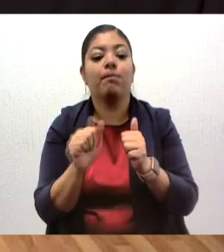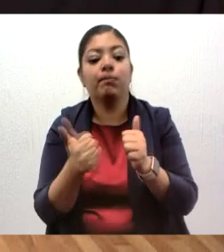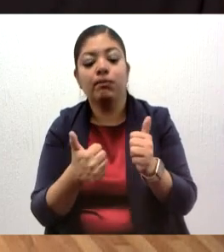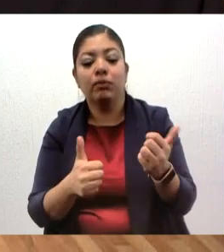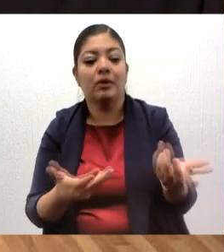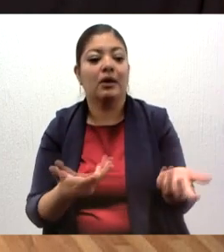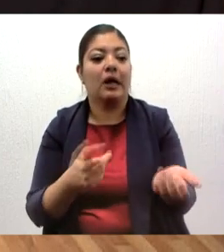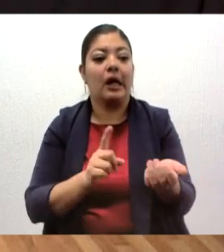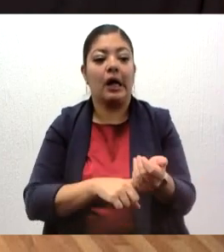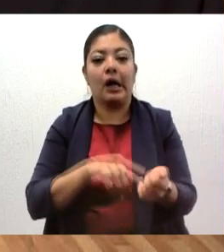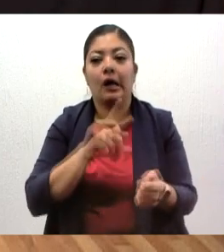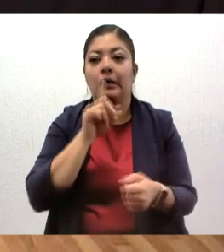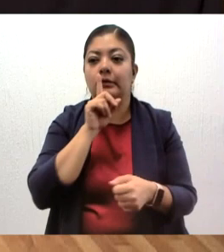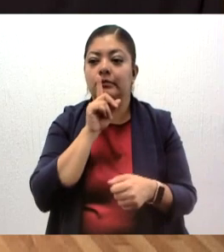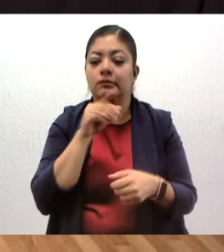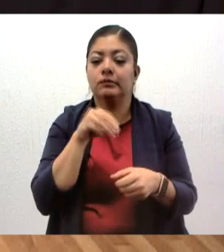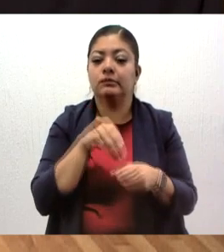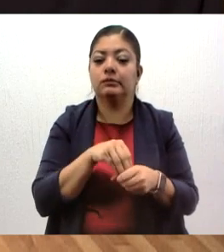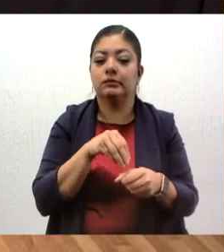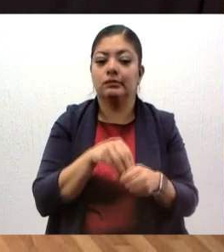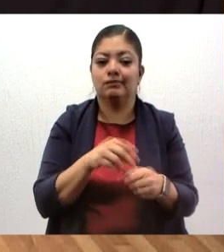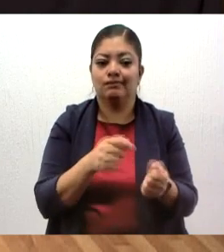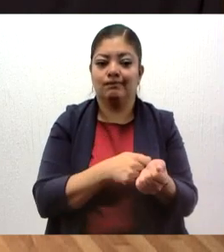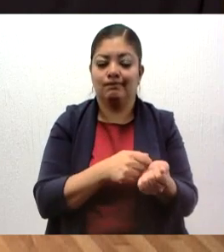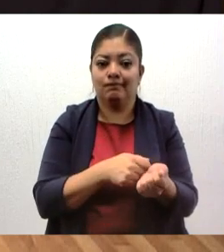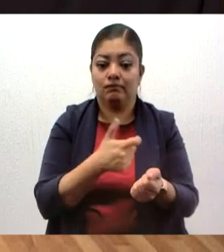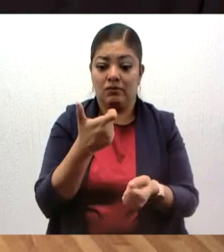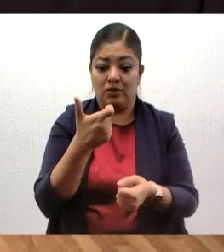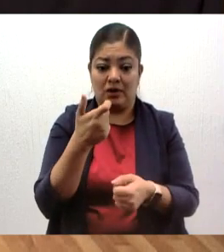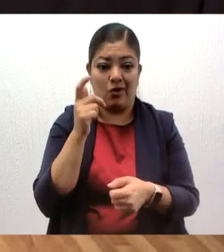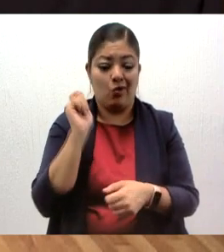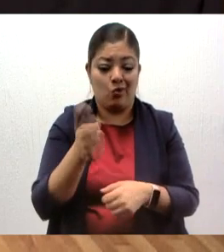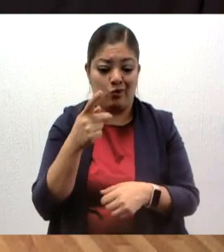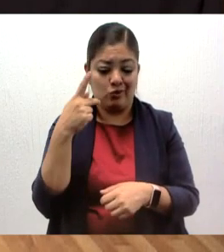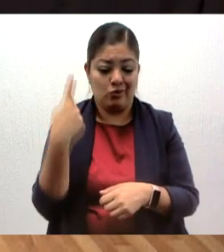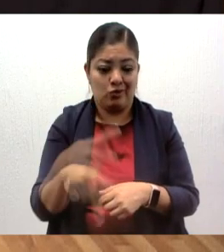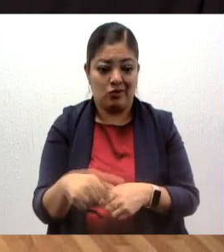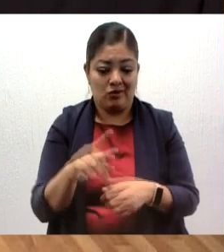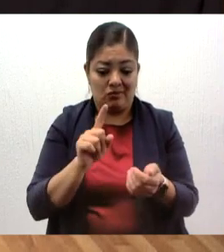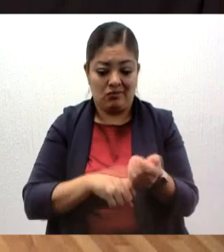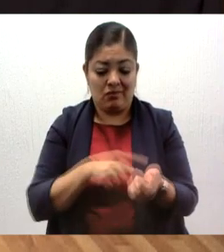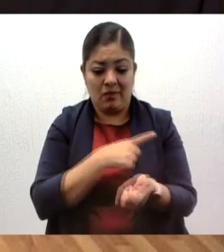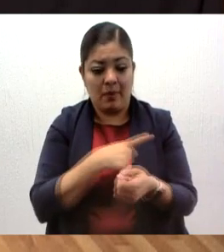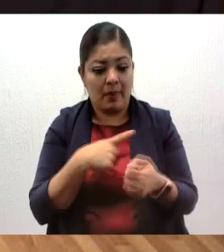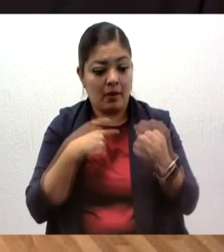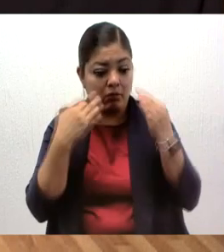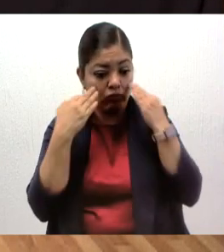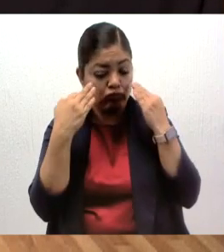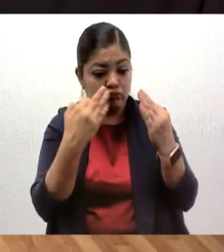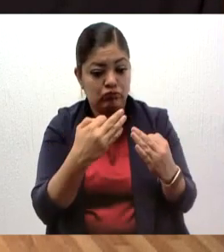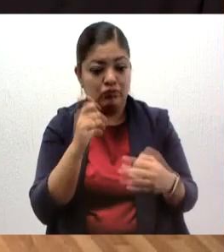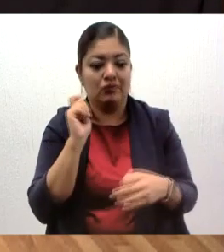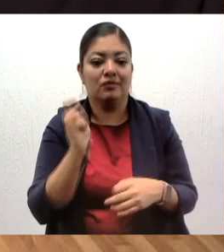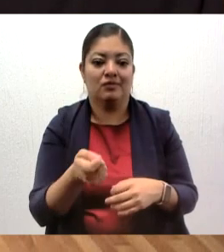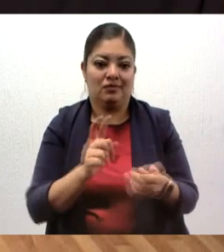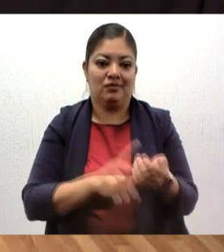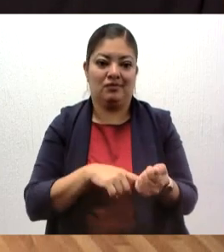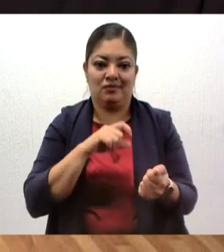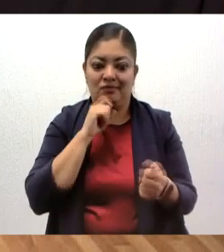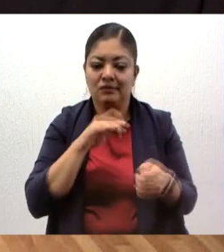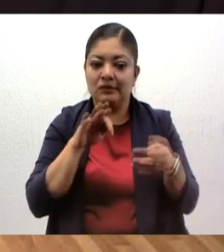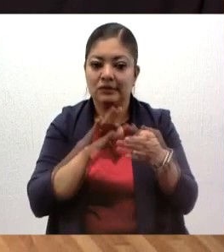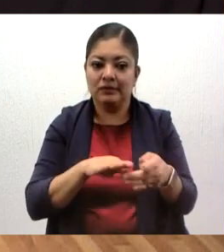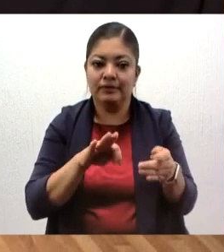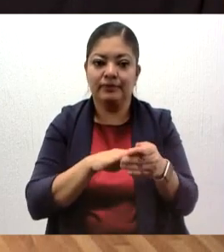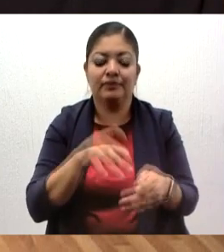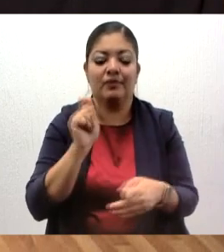discrecional de recursos públicos que son entregados de manera directa dada la concurrencia de la